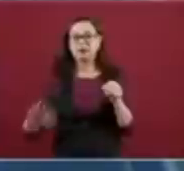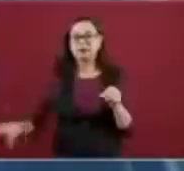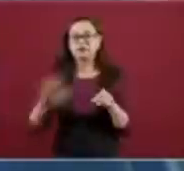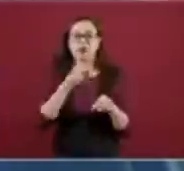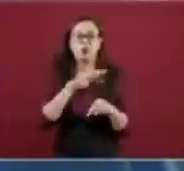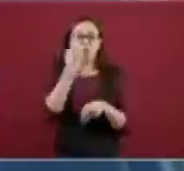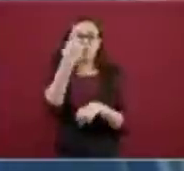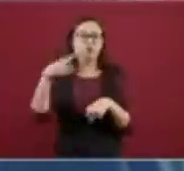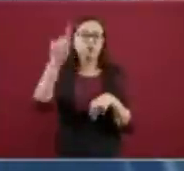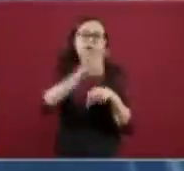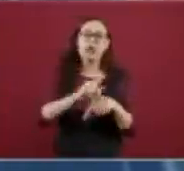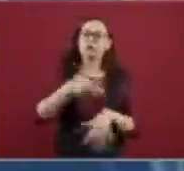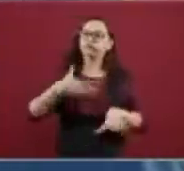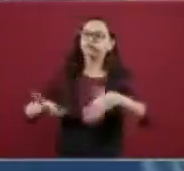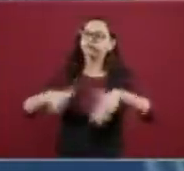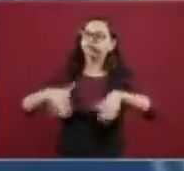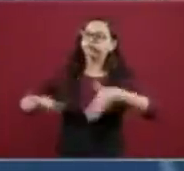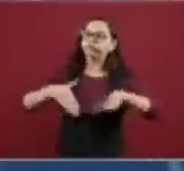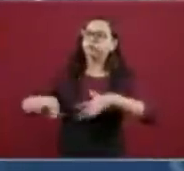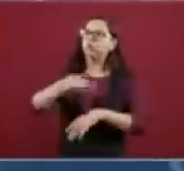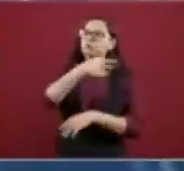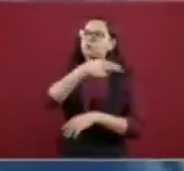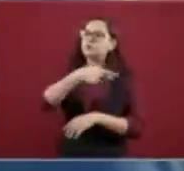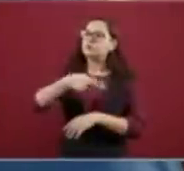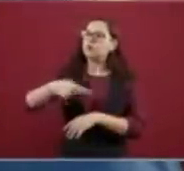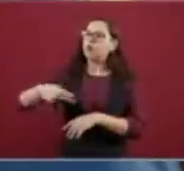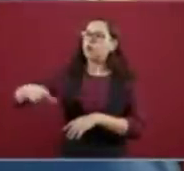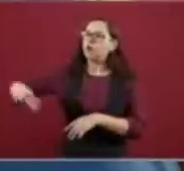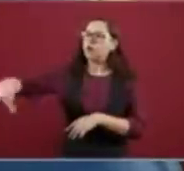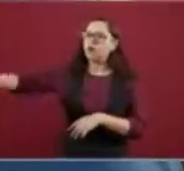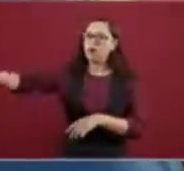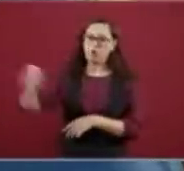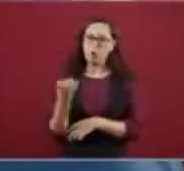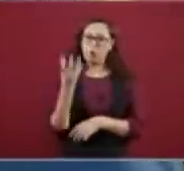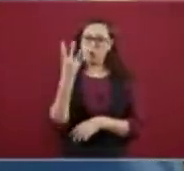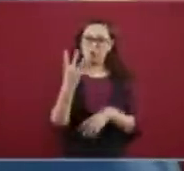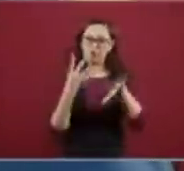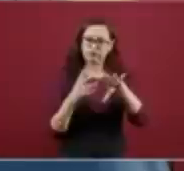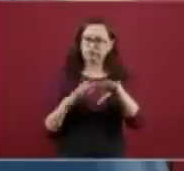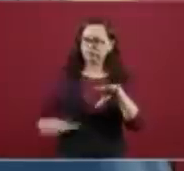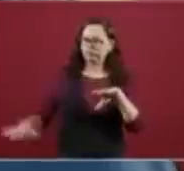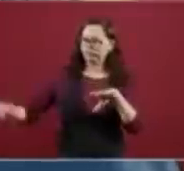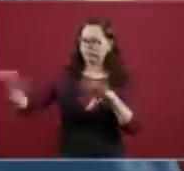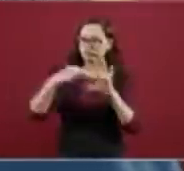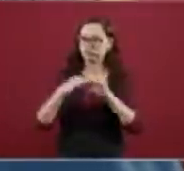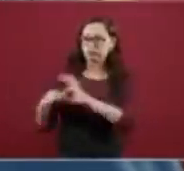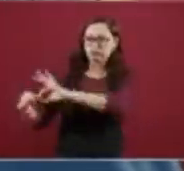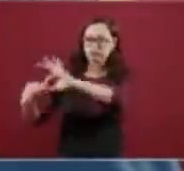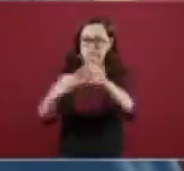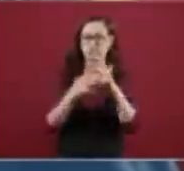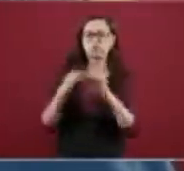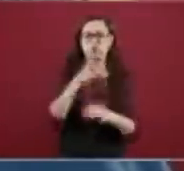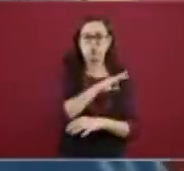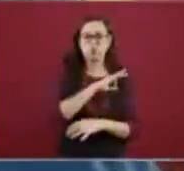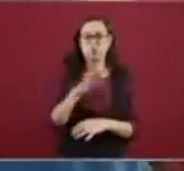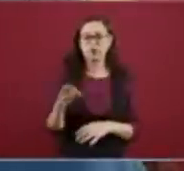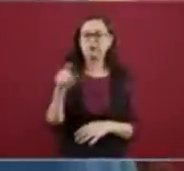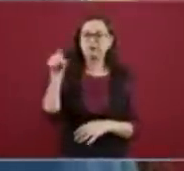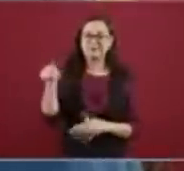mismo recorrido, en un mismo espacio. Se trata de un proyecto de articulación de lo que ahí existe. Existen